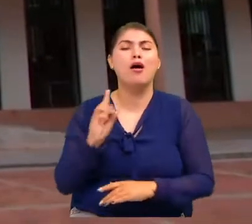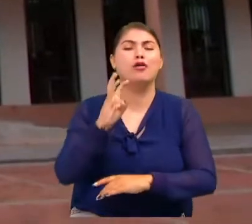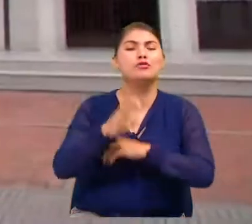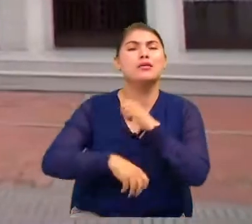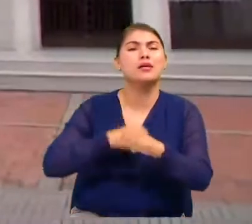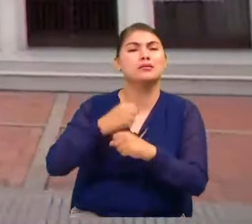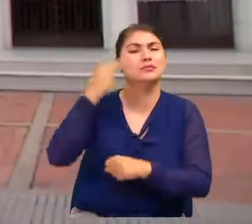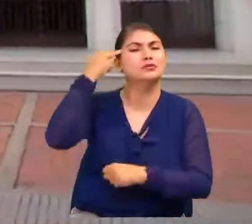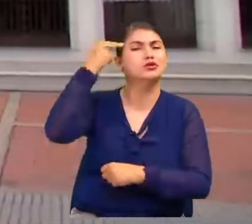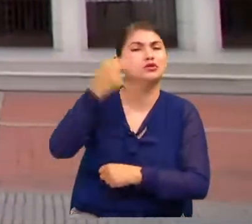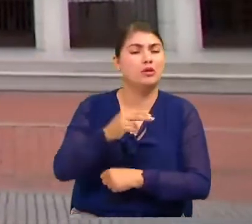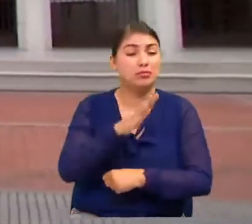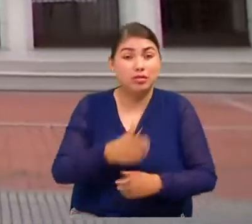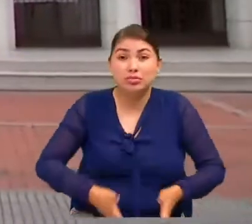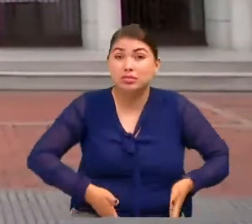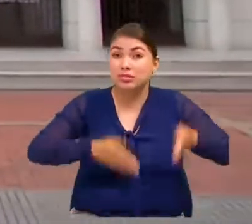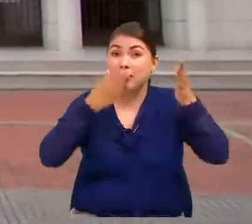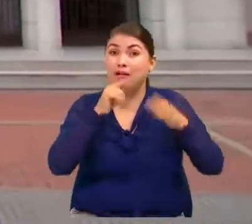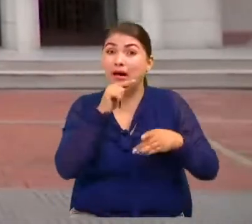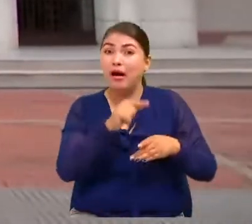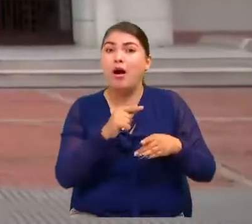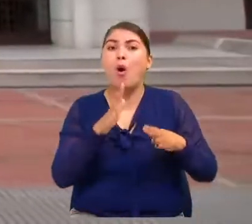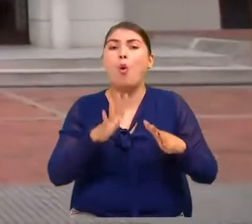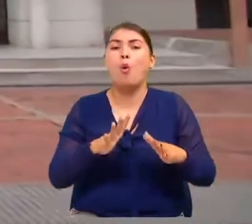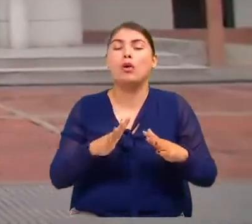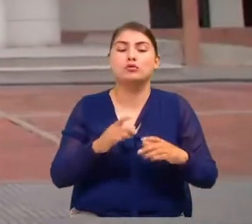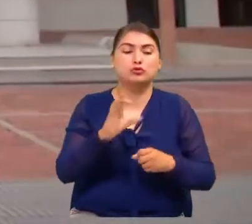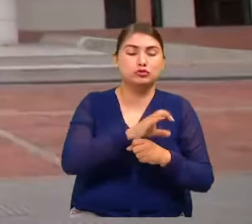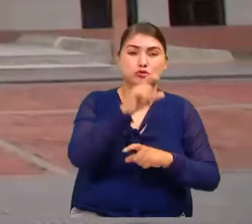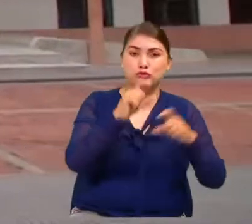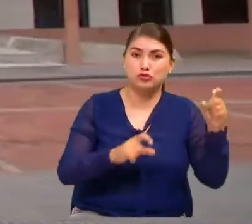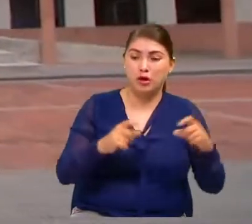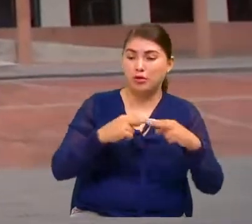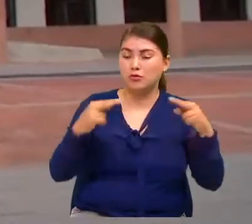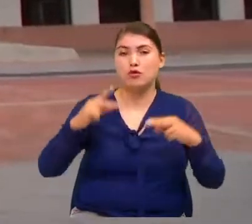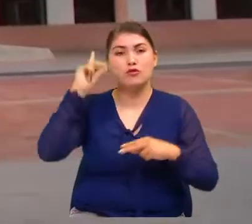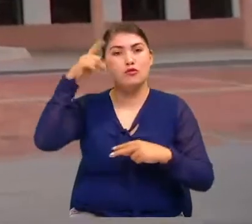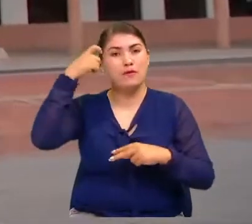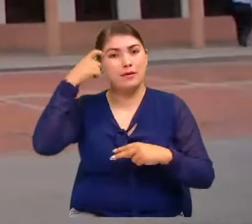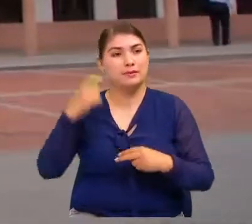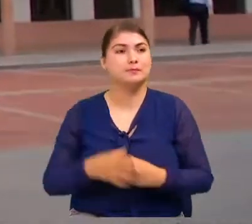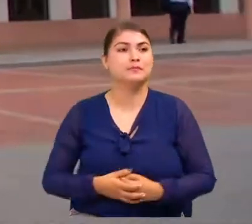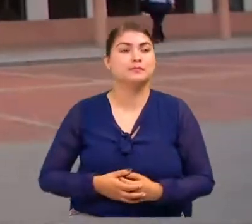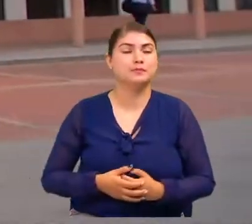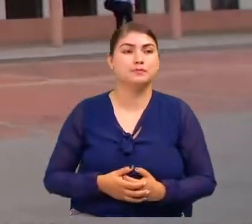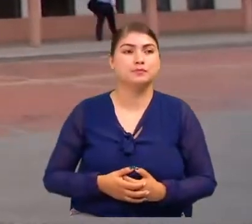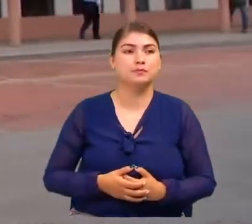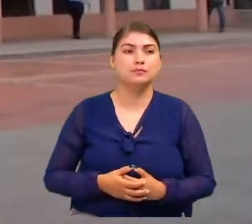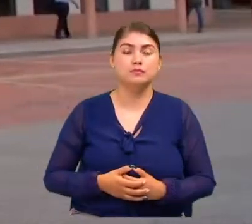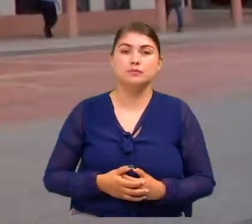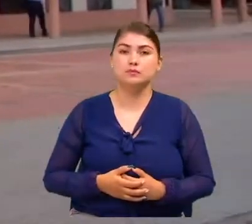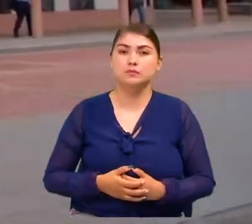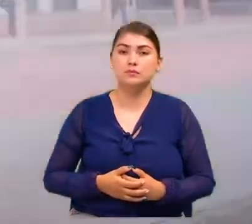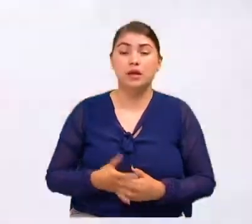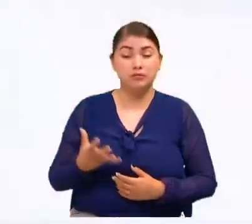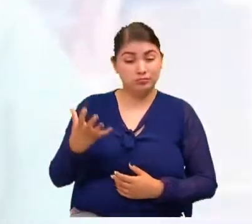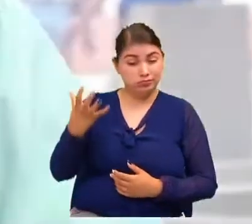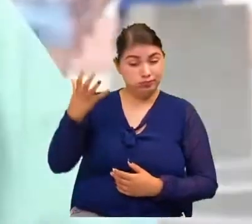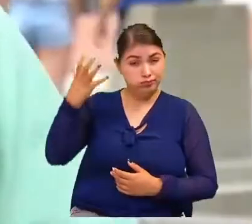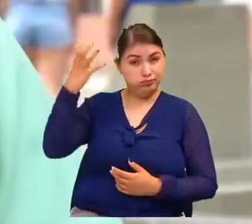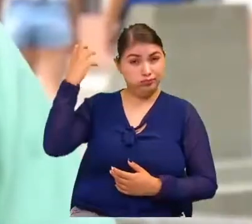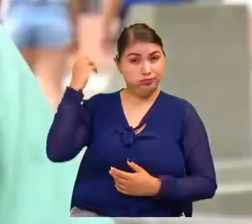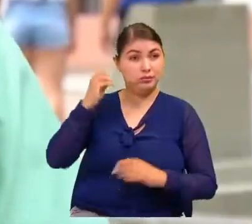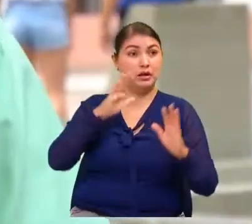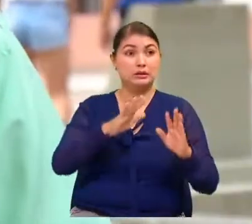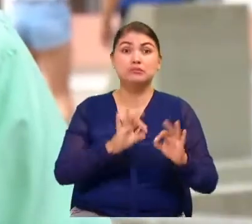y tradición un edificio que se convirtió en el puente entre los ciudadanos y el gobierno para hacer aquí en dos años pero